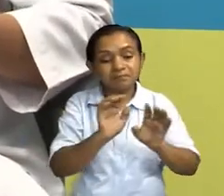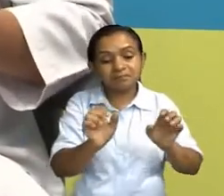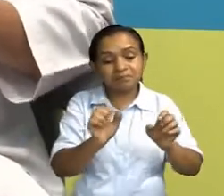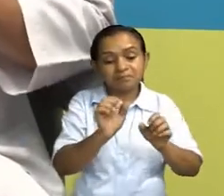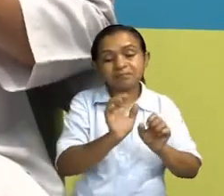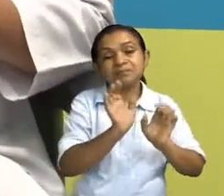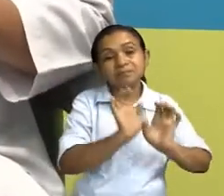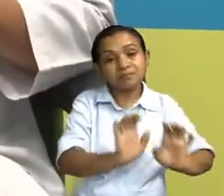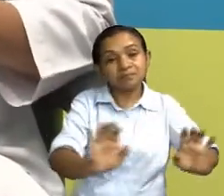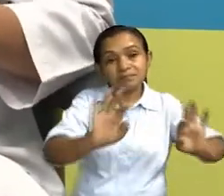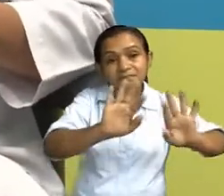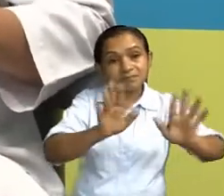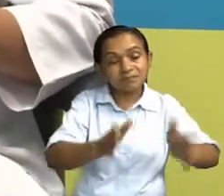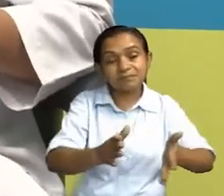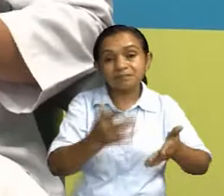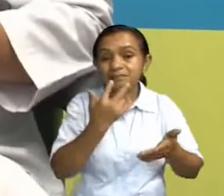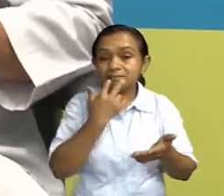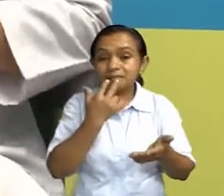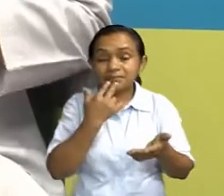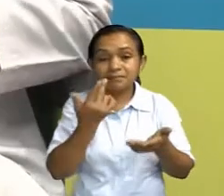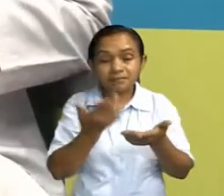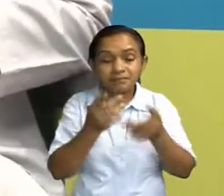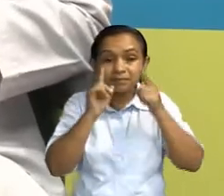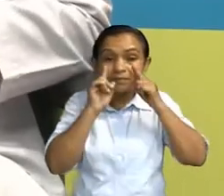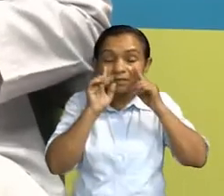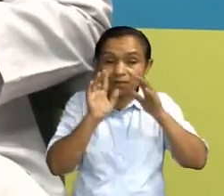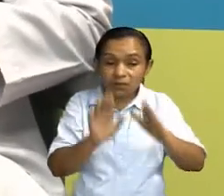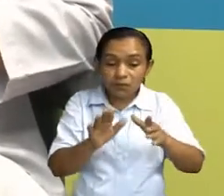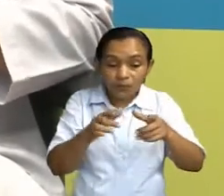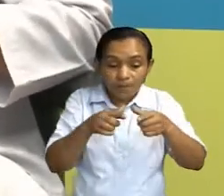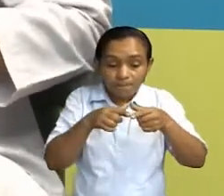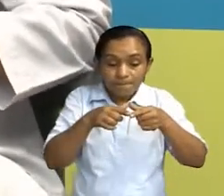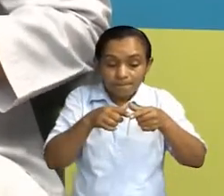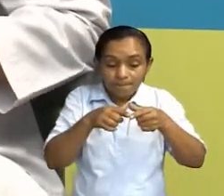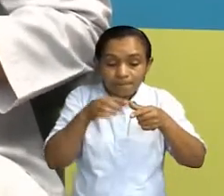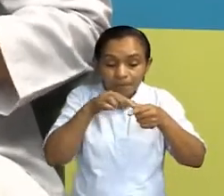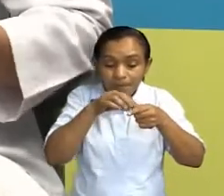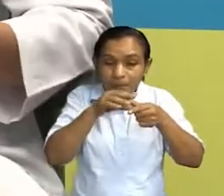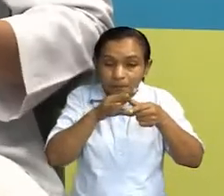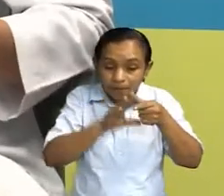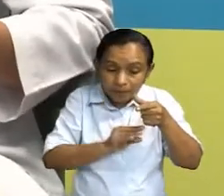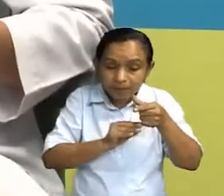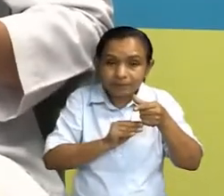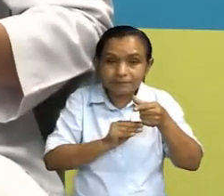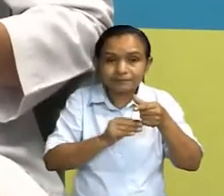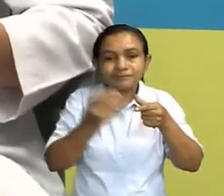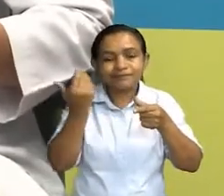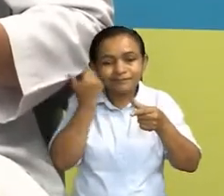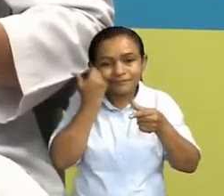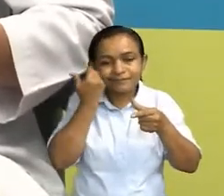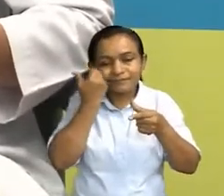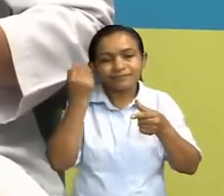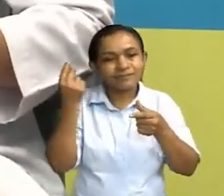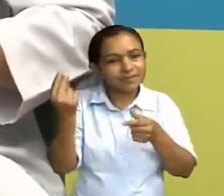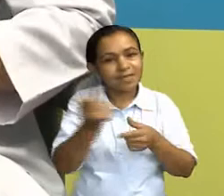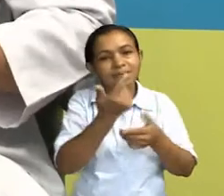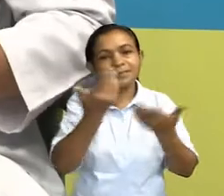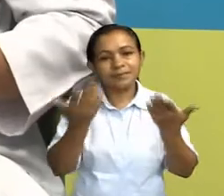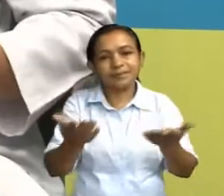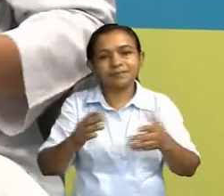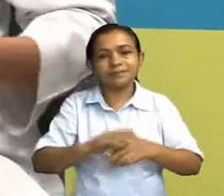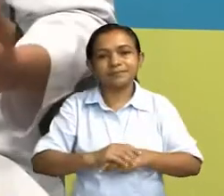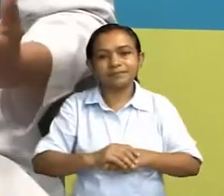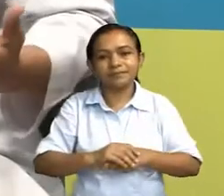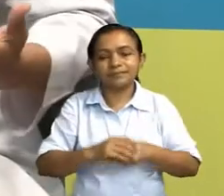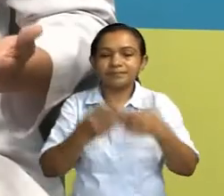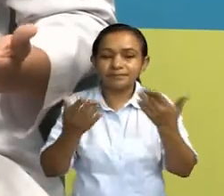¿verdad?, no tienen suficiente tejido adiposo que cubra con sus labios mayores el introito vaginal, las predispone a infecciones, de hecho.